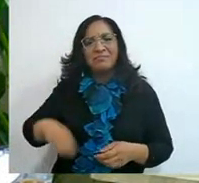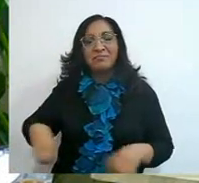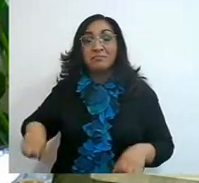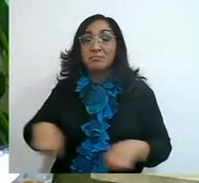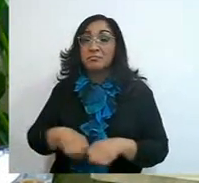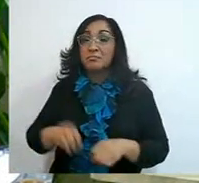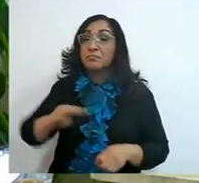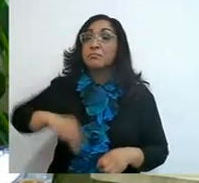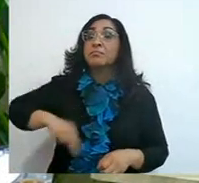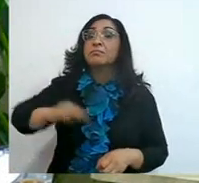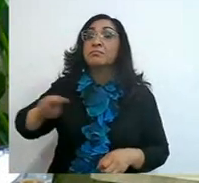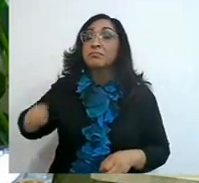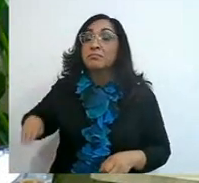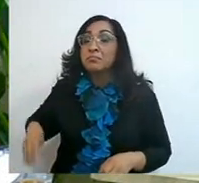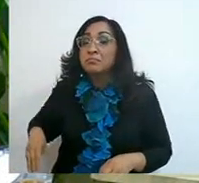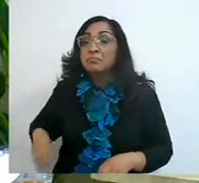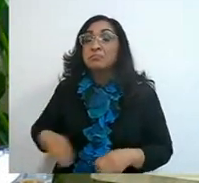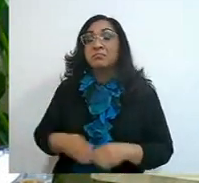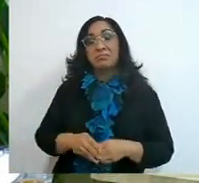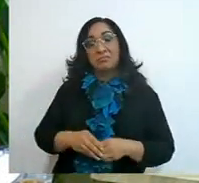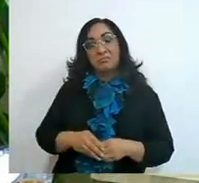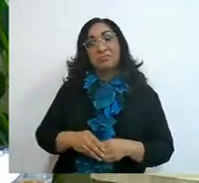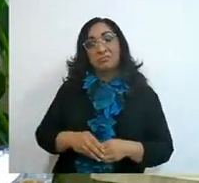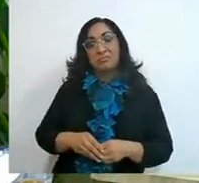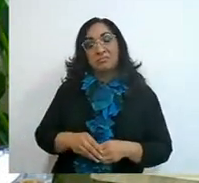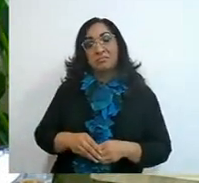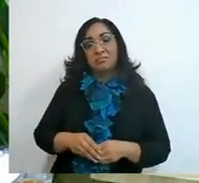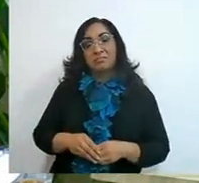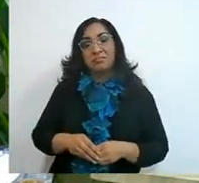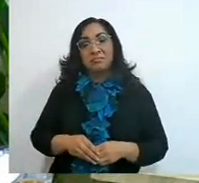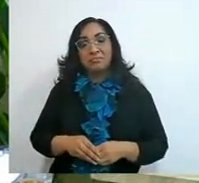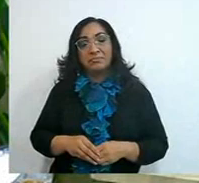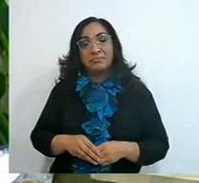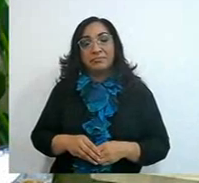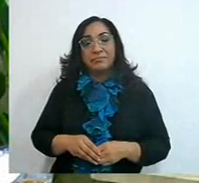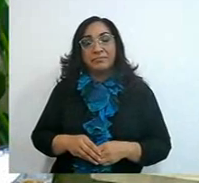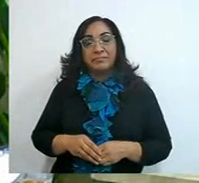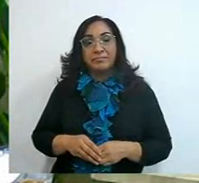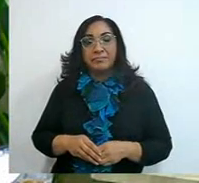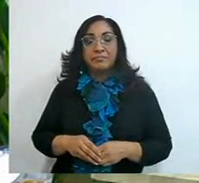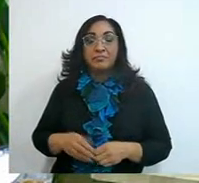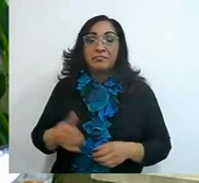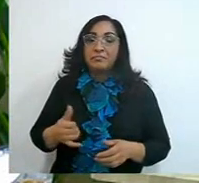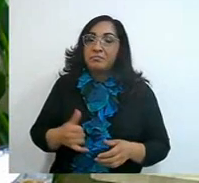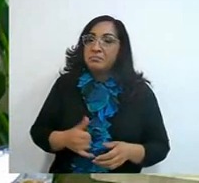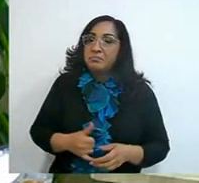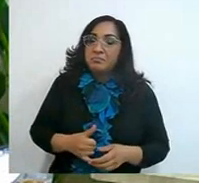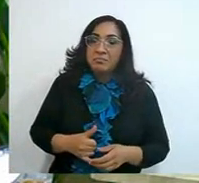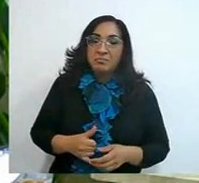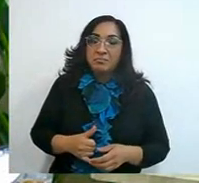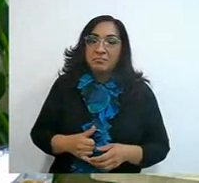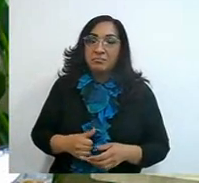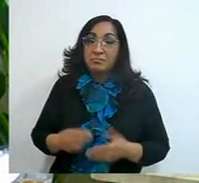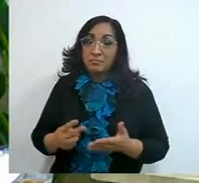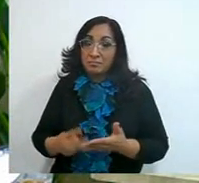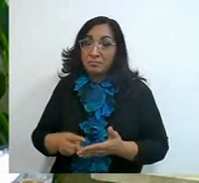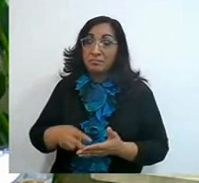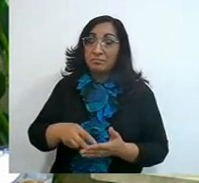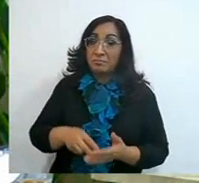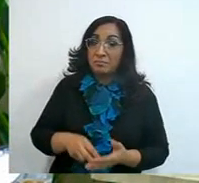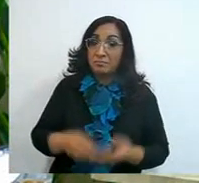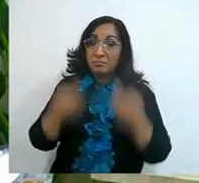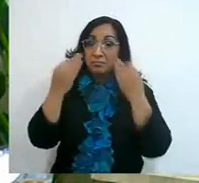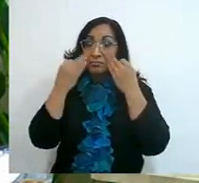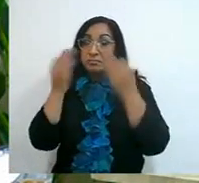una persona, acabarle con la vida, vaya, apagar su vida. Y aquí levantaron falsos